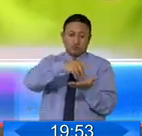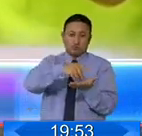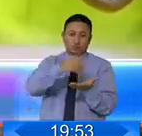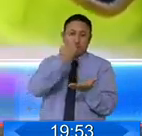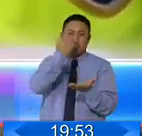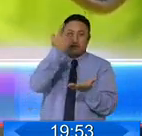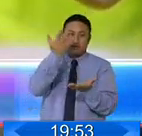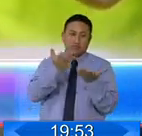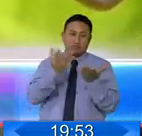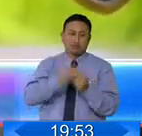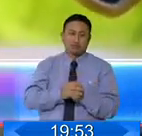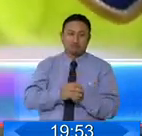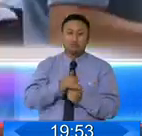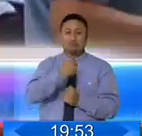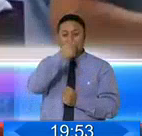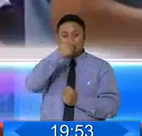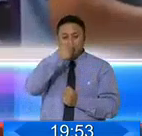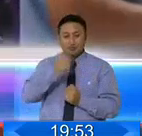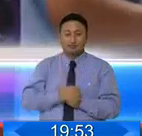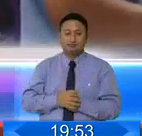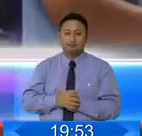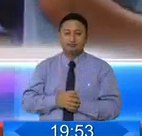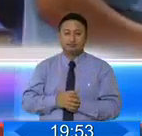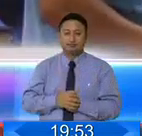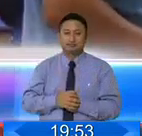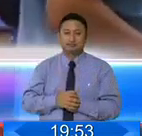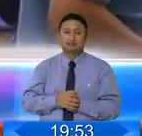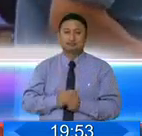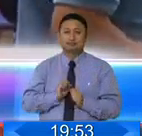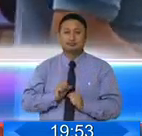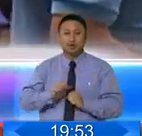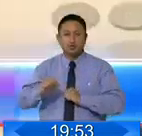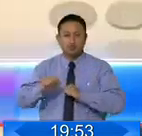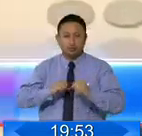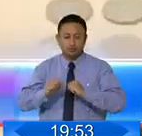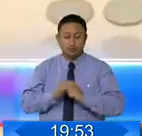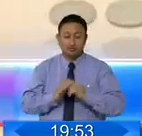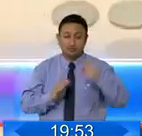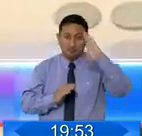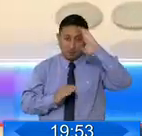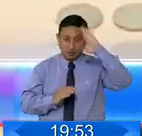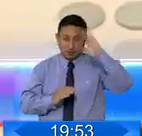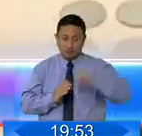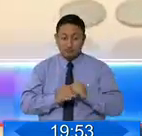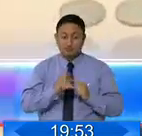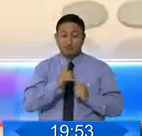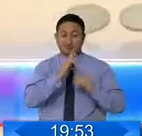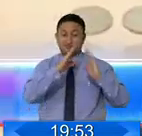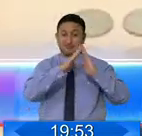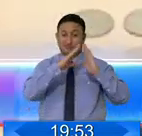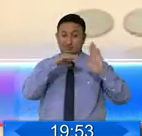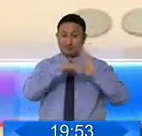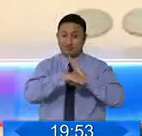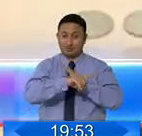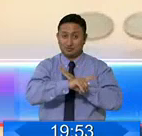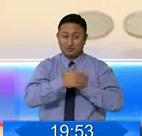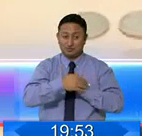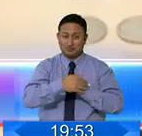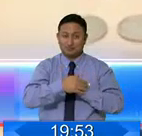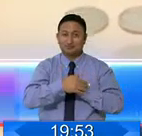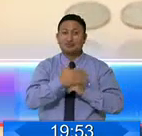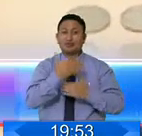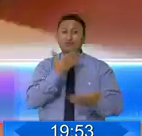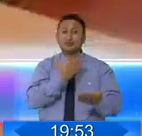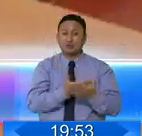blanquecina, presumiblemente cocaína. Durante el operativo, la policía allanó una vivienda donde se encontraron